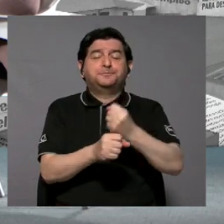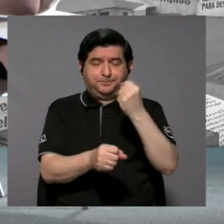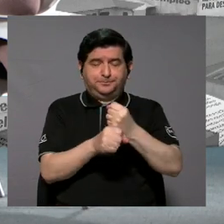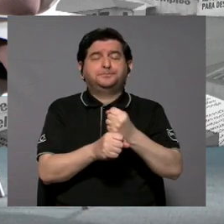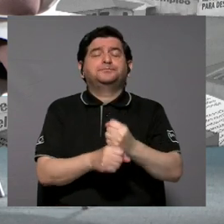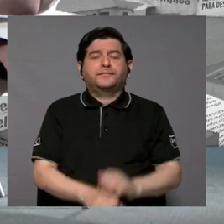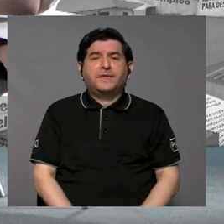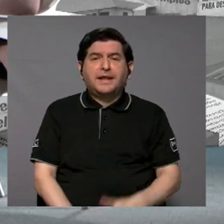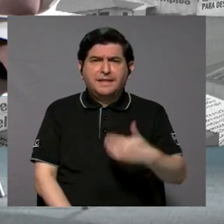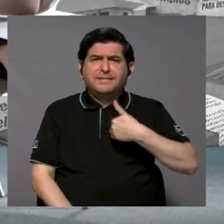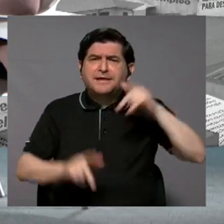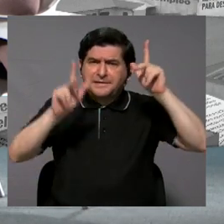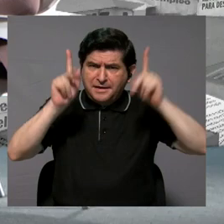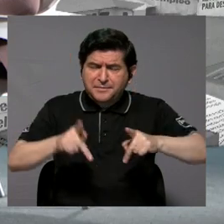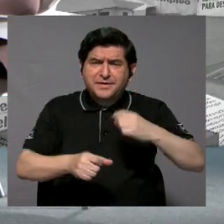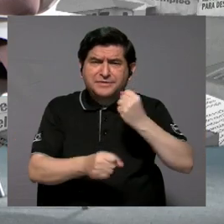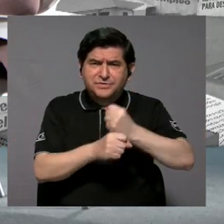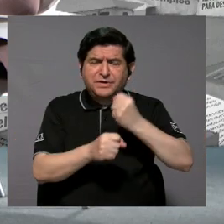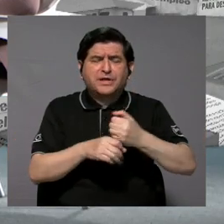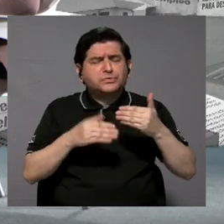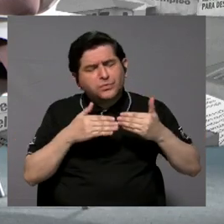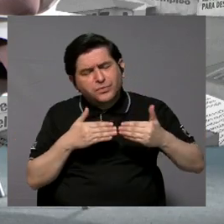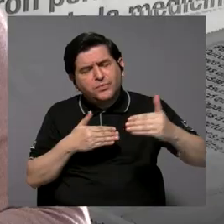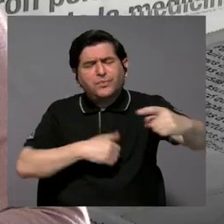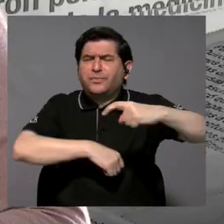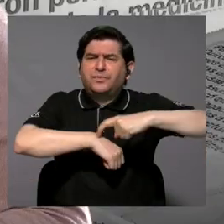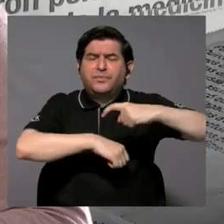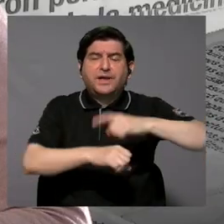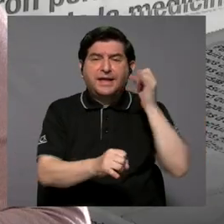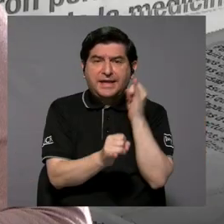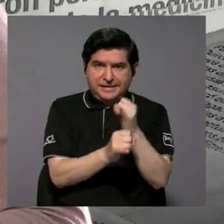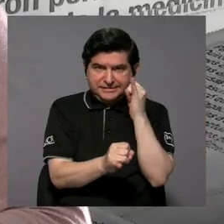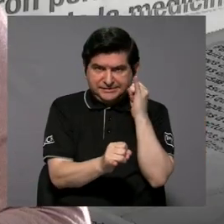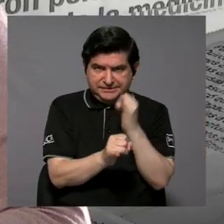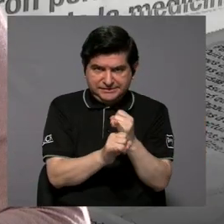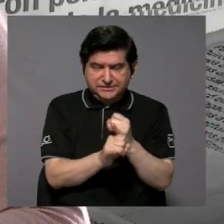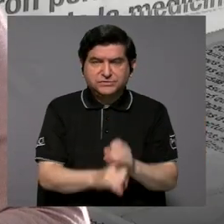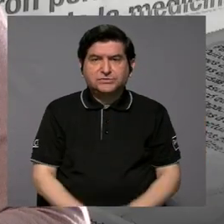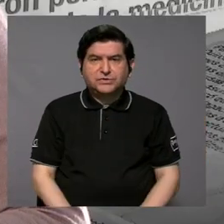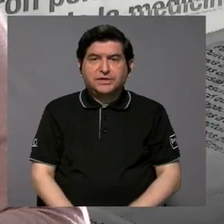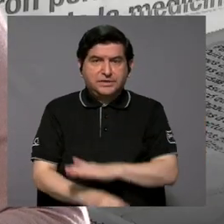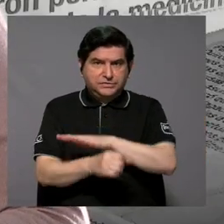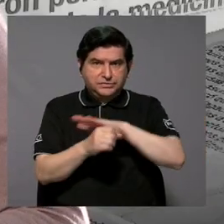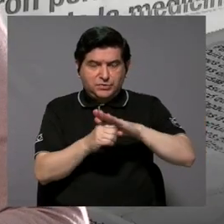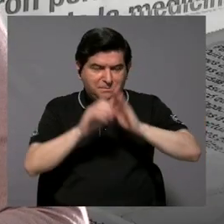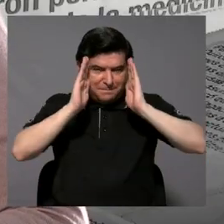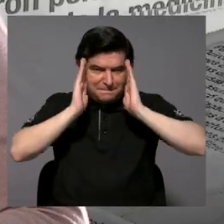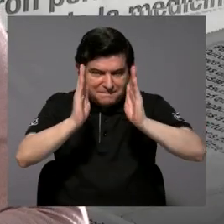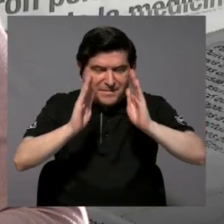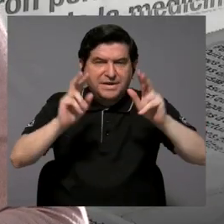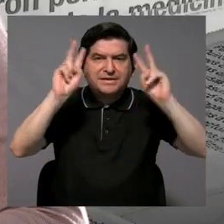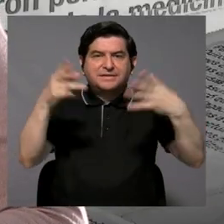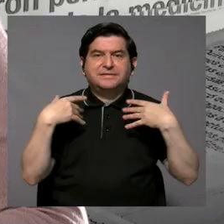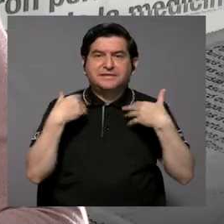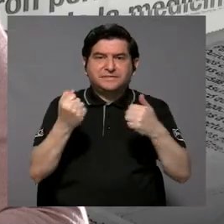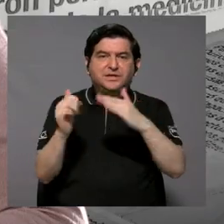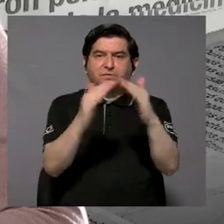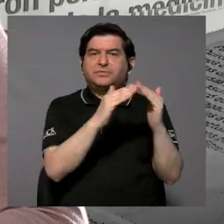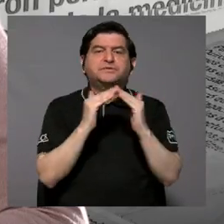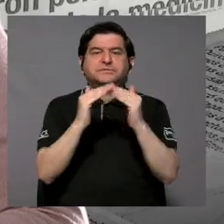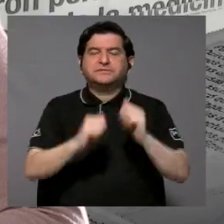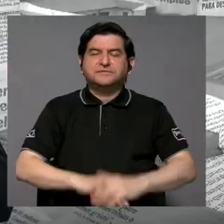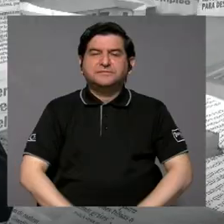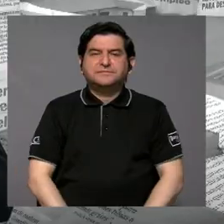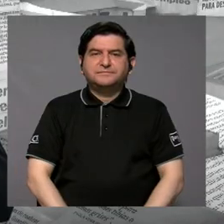trabajado, incluso tenemos personas que han trabajado por muchos años en instituciones que son absolutamente dedicadas al tema de la salud de la